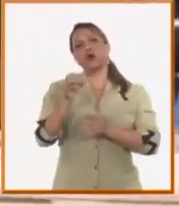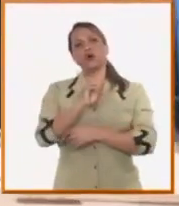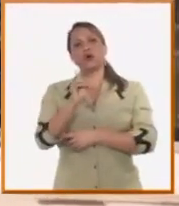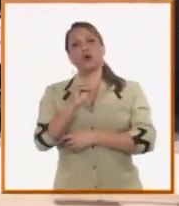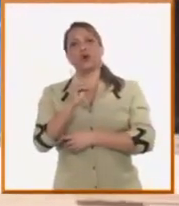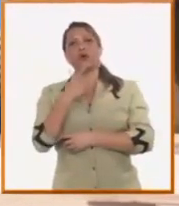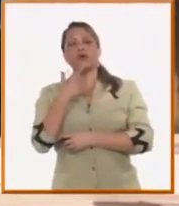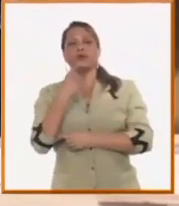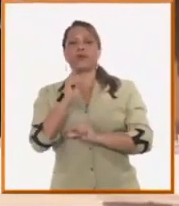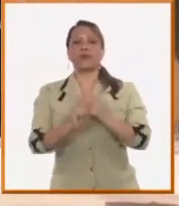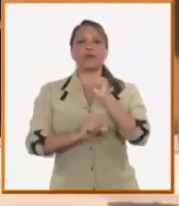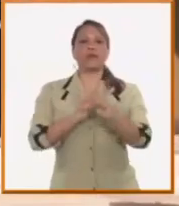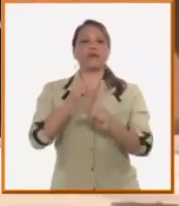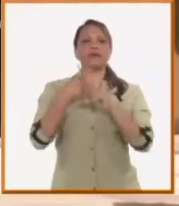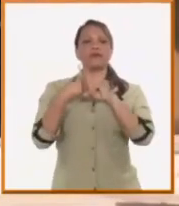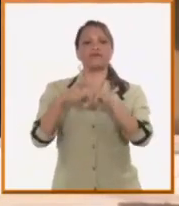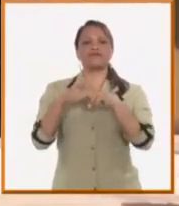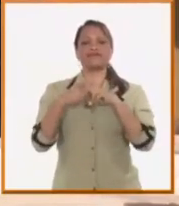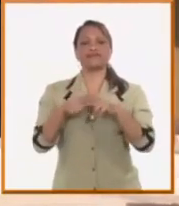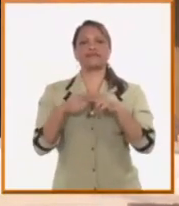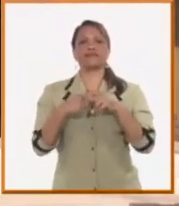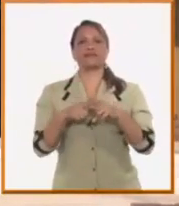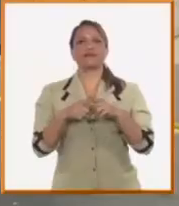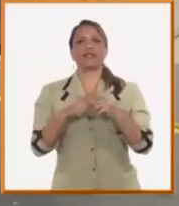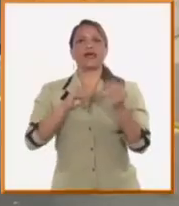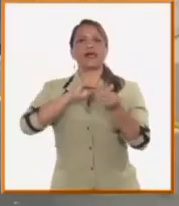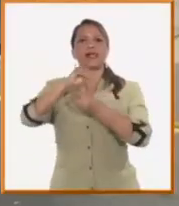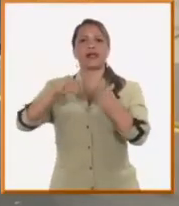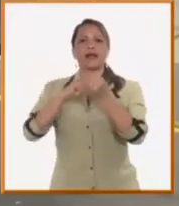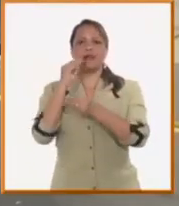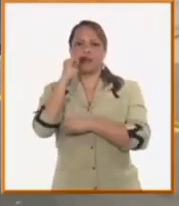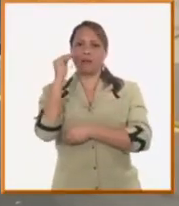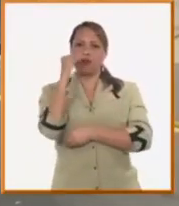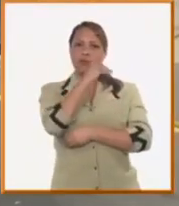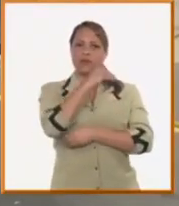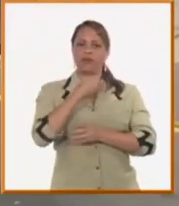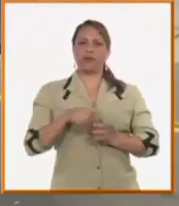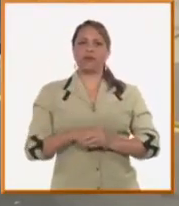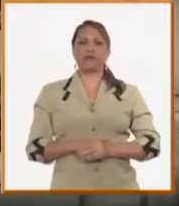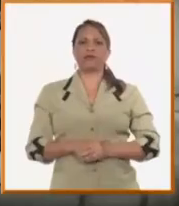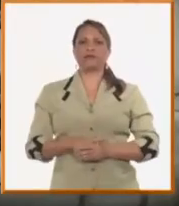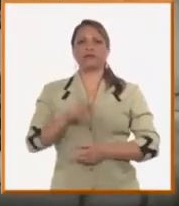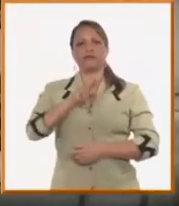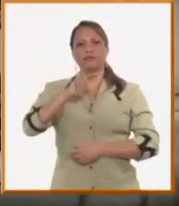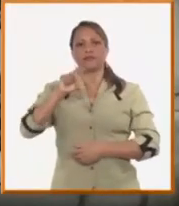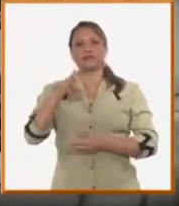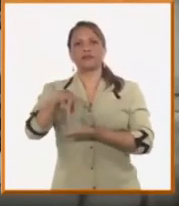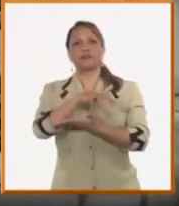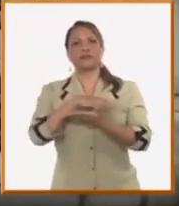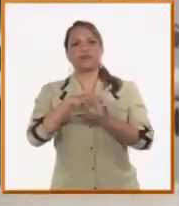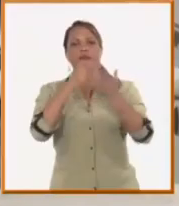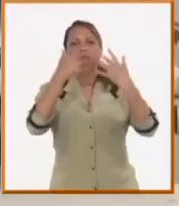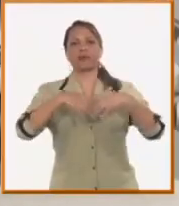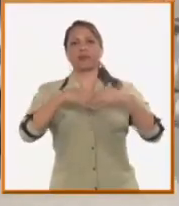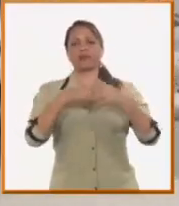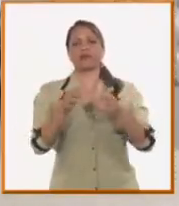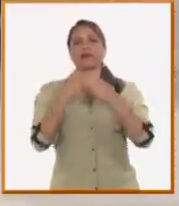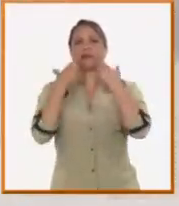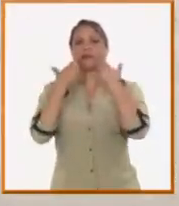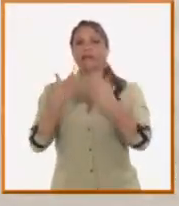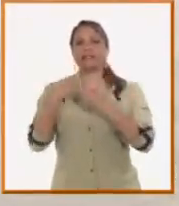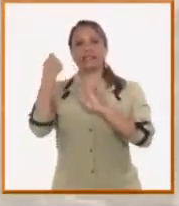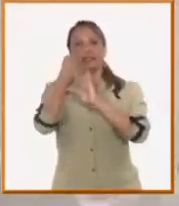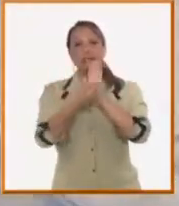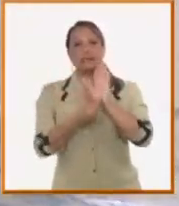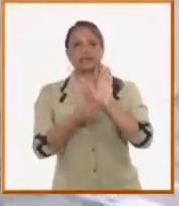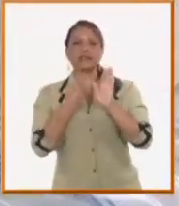la recupere, la modernice. Villa Clara es uno de los polos industriales más importantes, caracterizado por